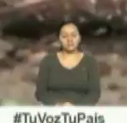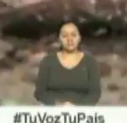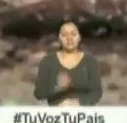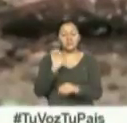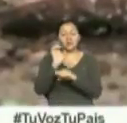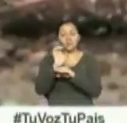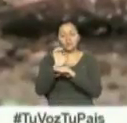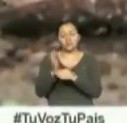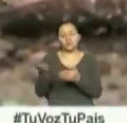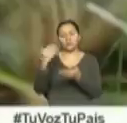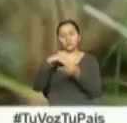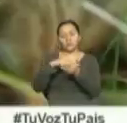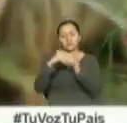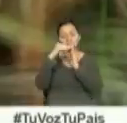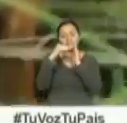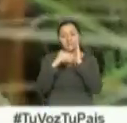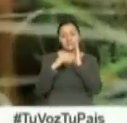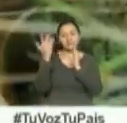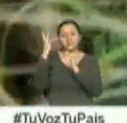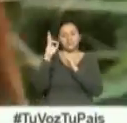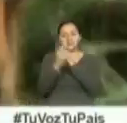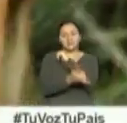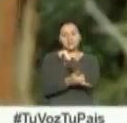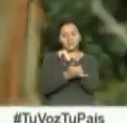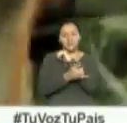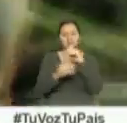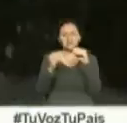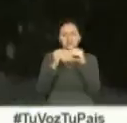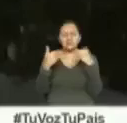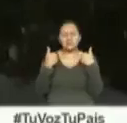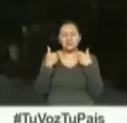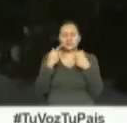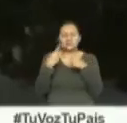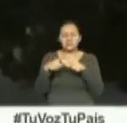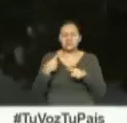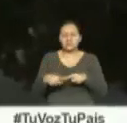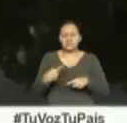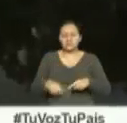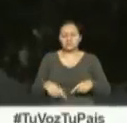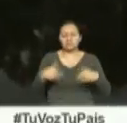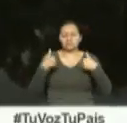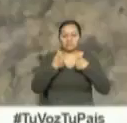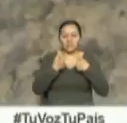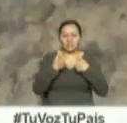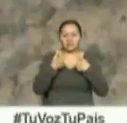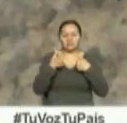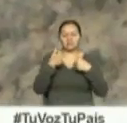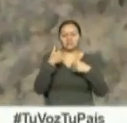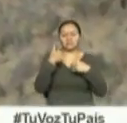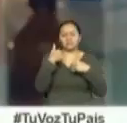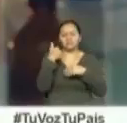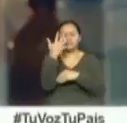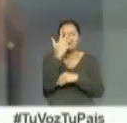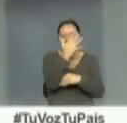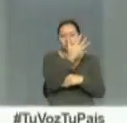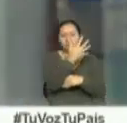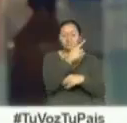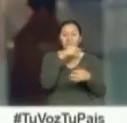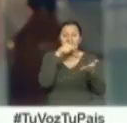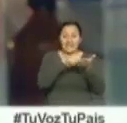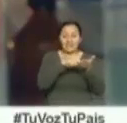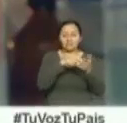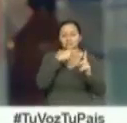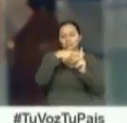Ecuador está en la lista de las 17 naciones más megadiversas del mundo, y esto lo ha vuelto vulnerable a que varios países